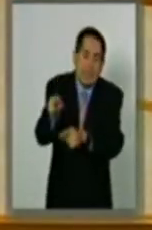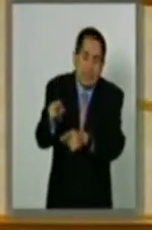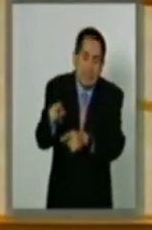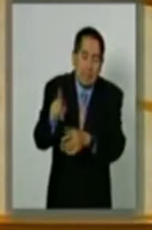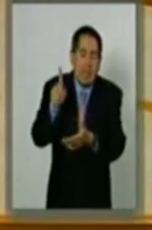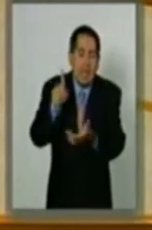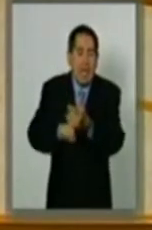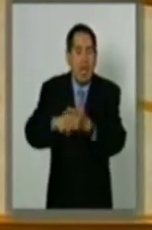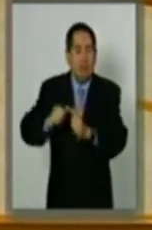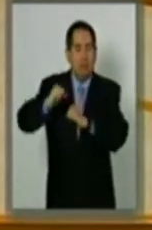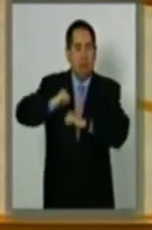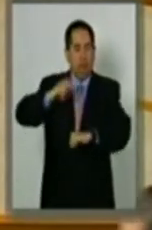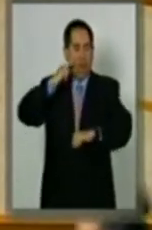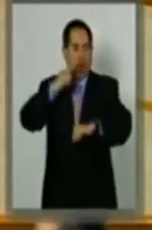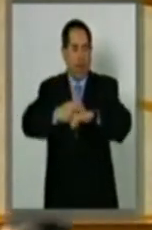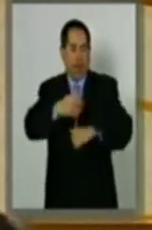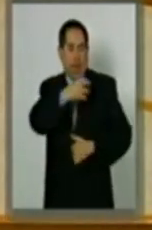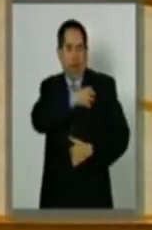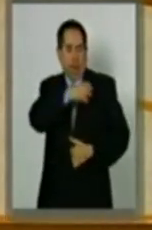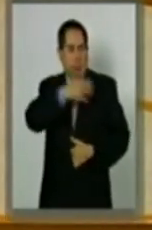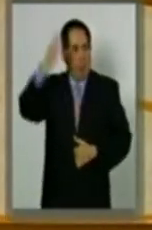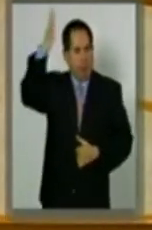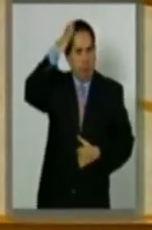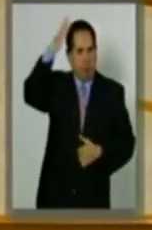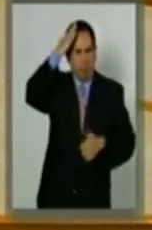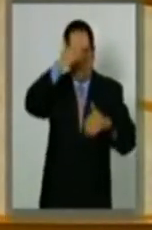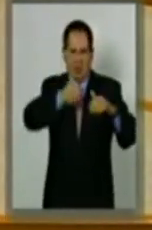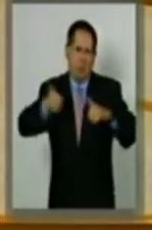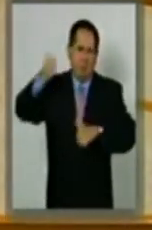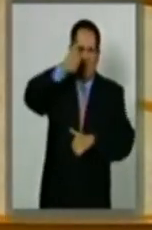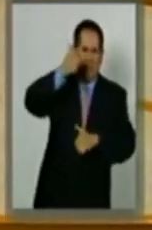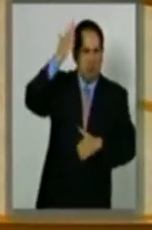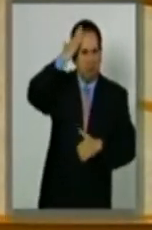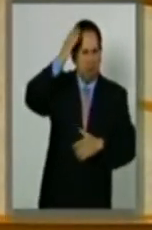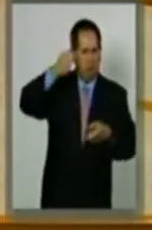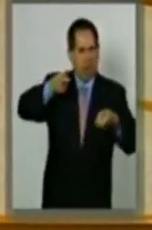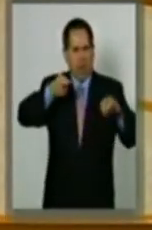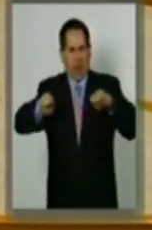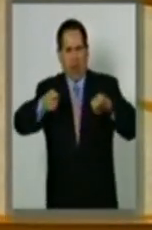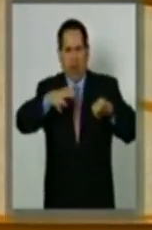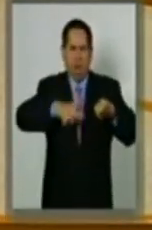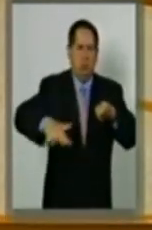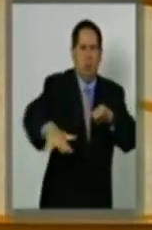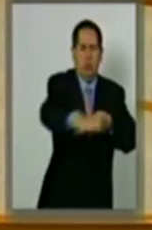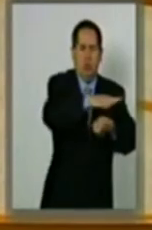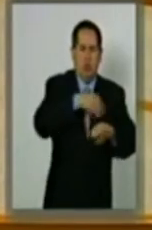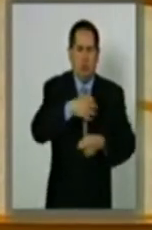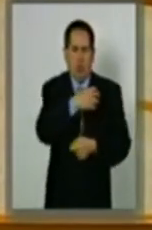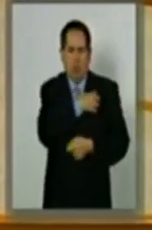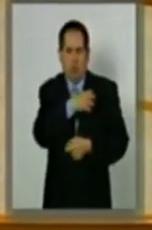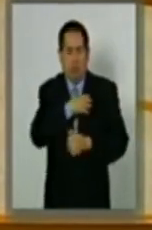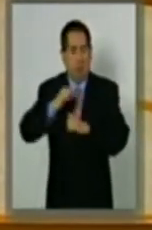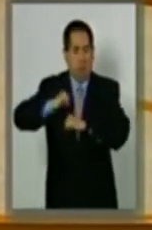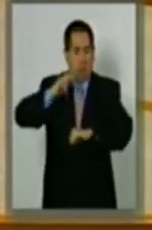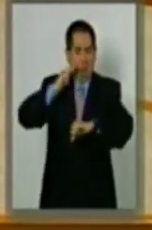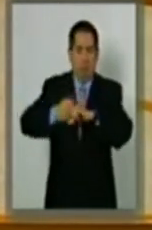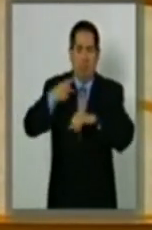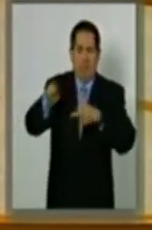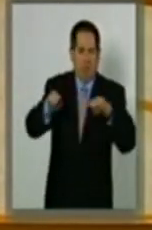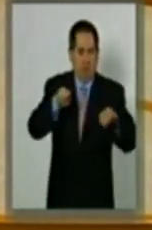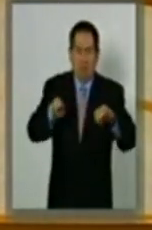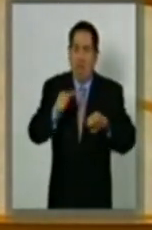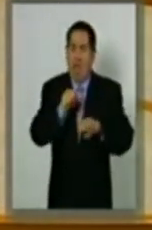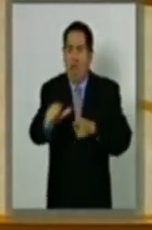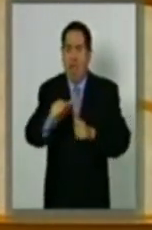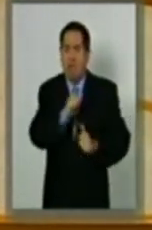es el comandante supremo de las Fuerzas Armadas mexicanas y tiene bajo su control y bajo su mando a las